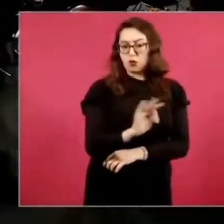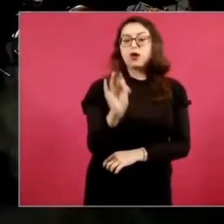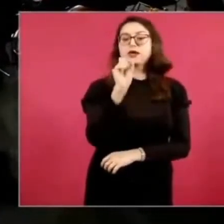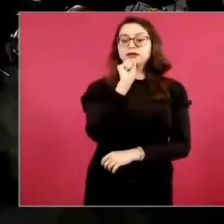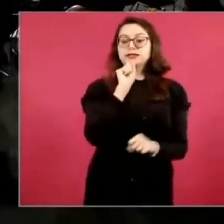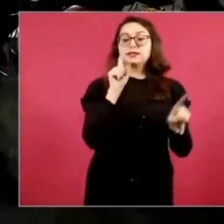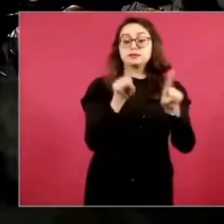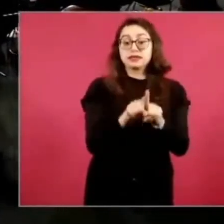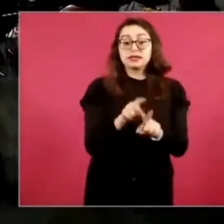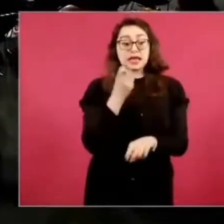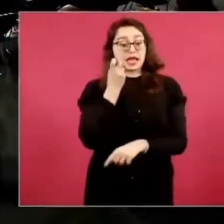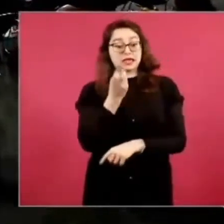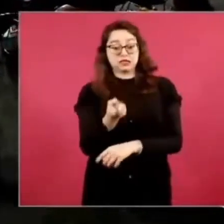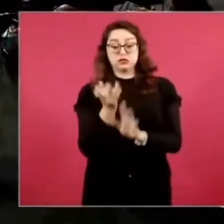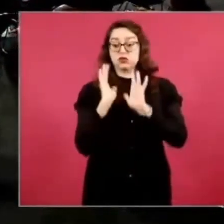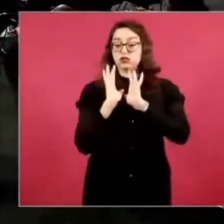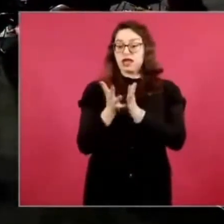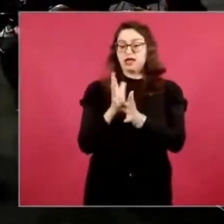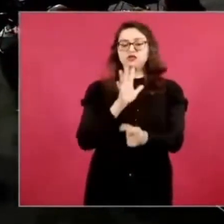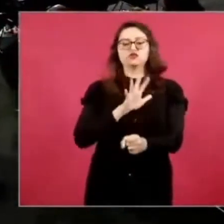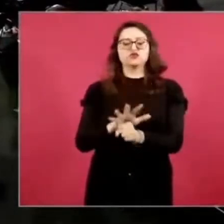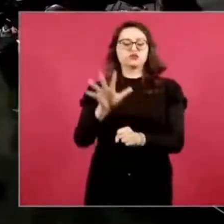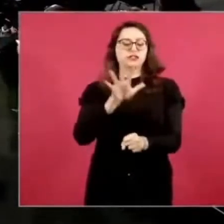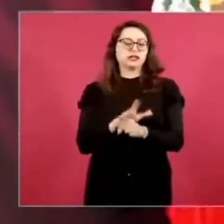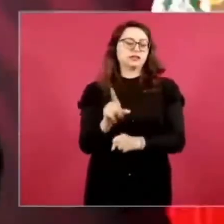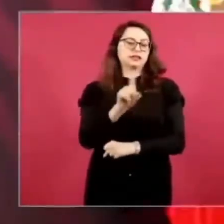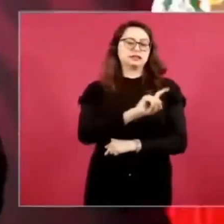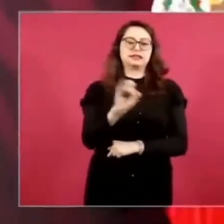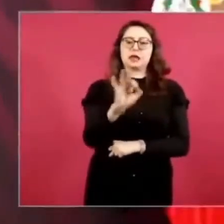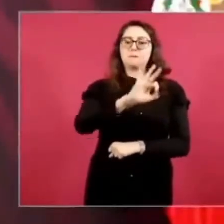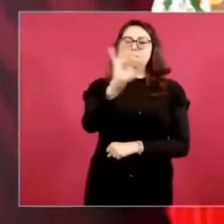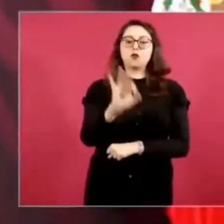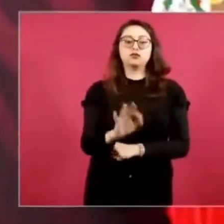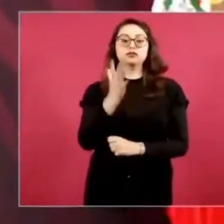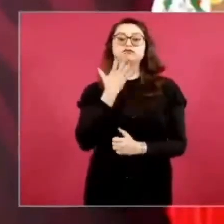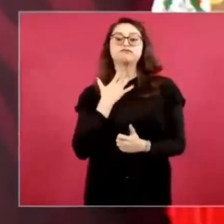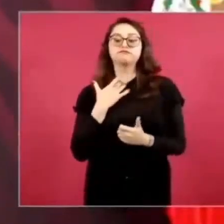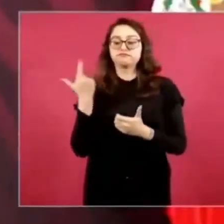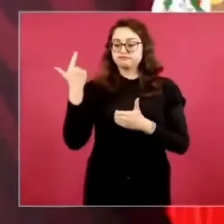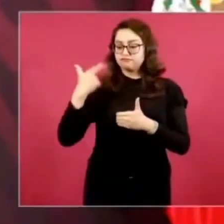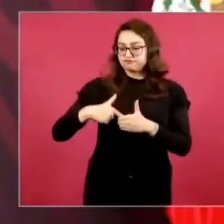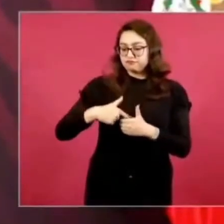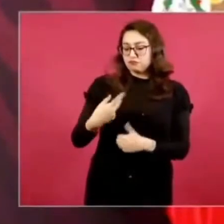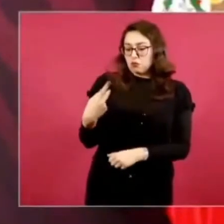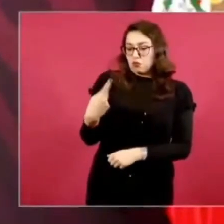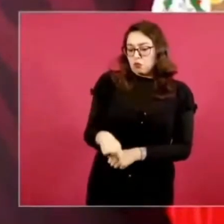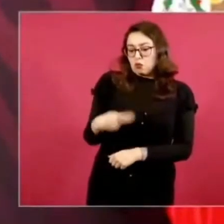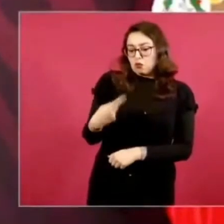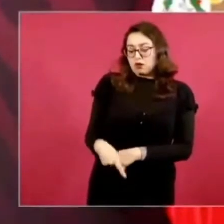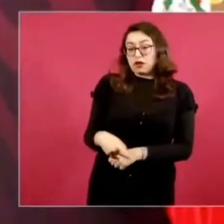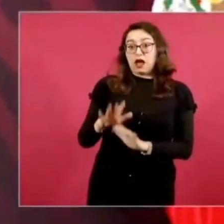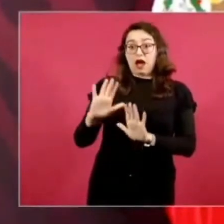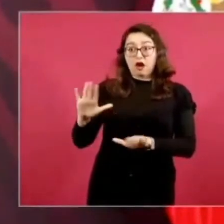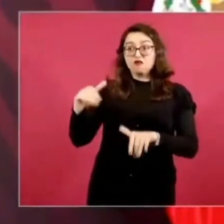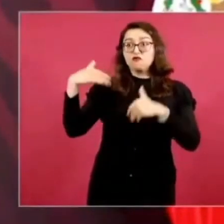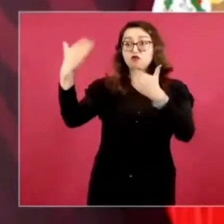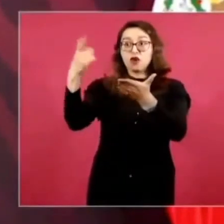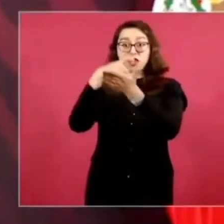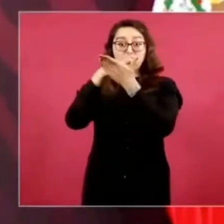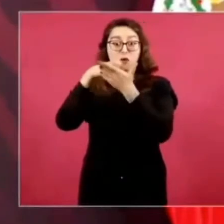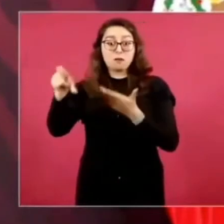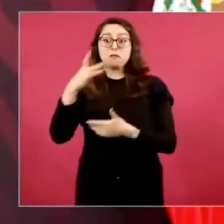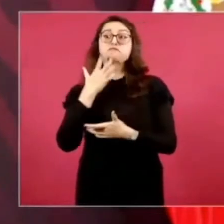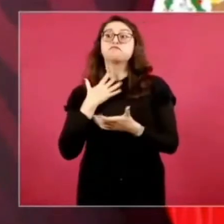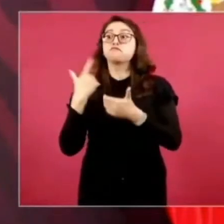Ya con esto se resuelve el problema, ya no se compra combustible,